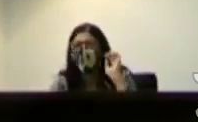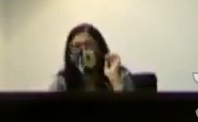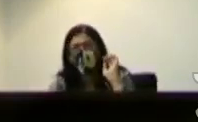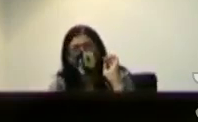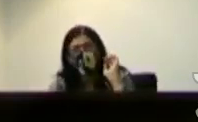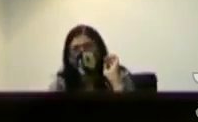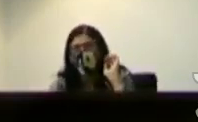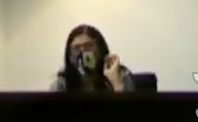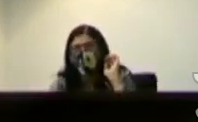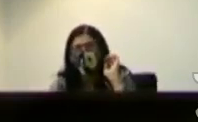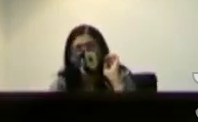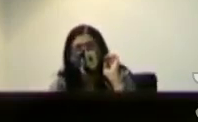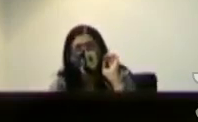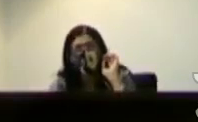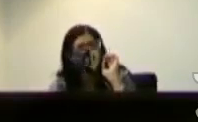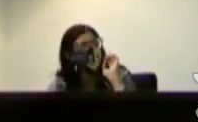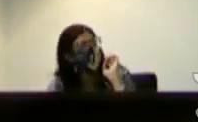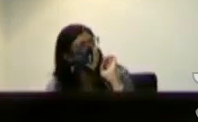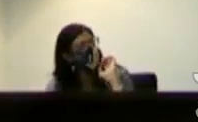Mariana Nogal, usted iba a preguntar algo. ¿Puedes